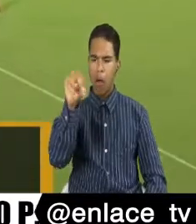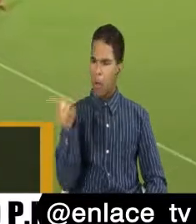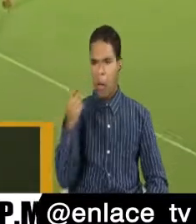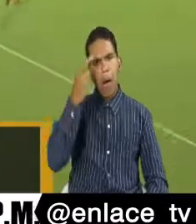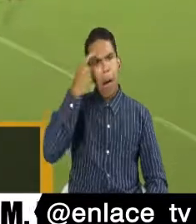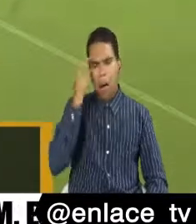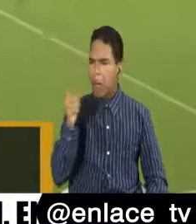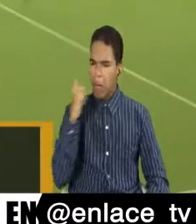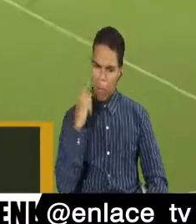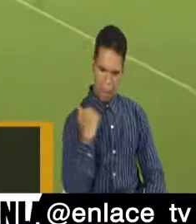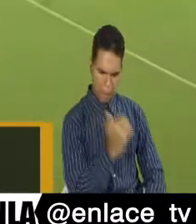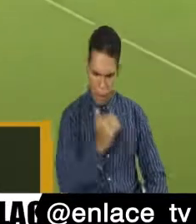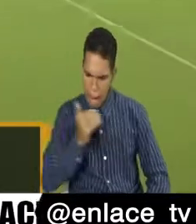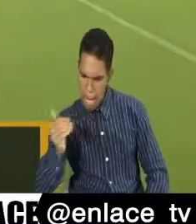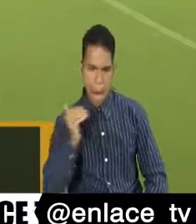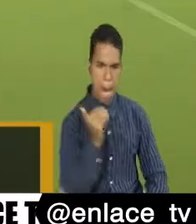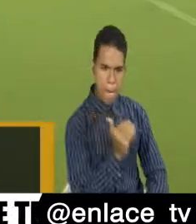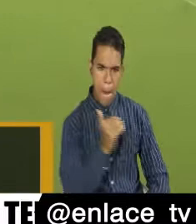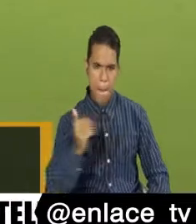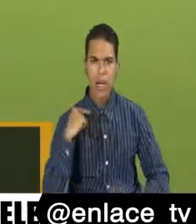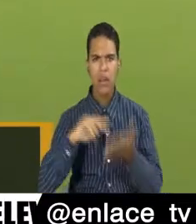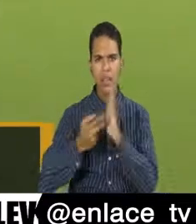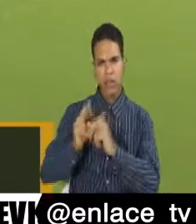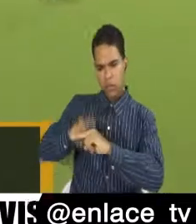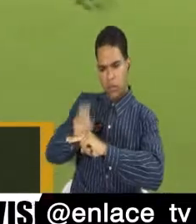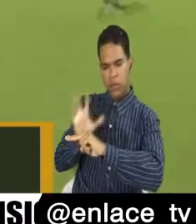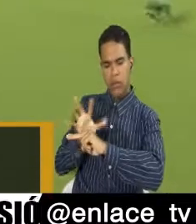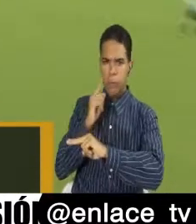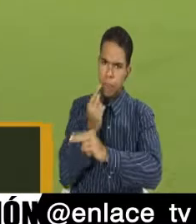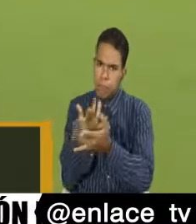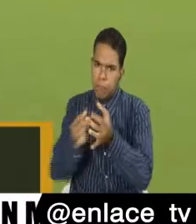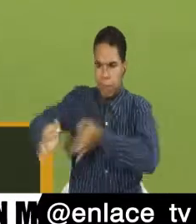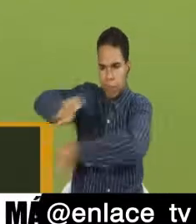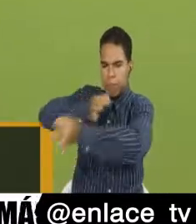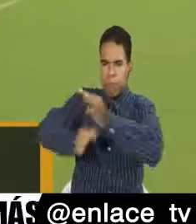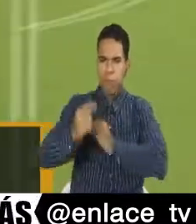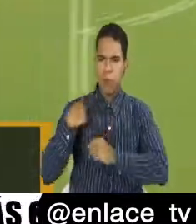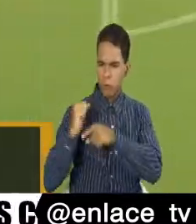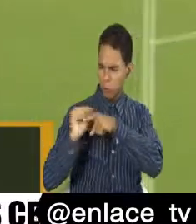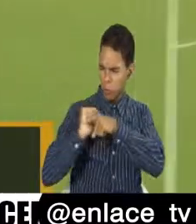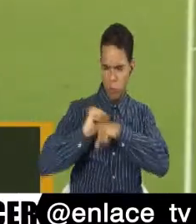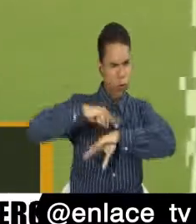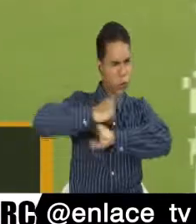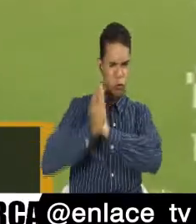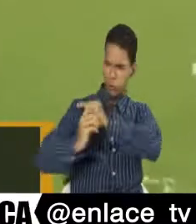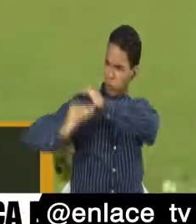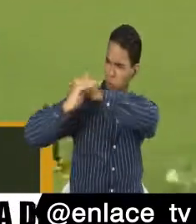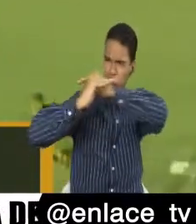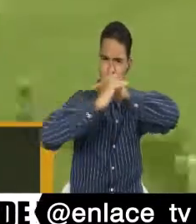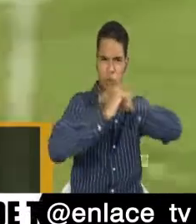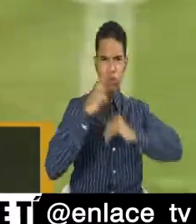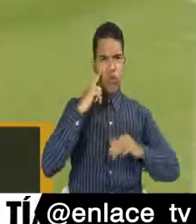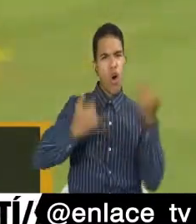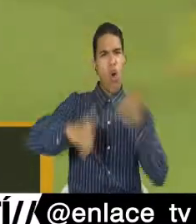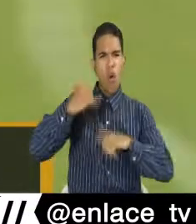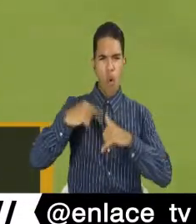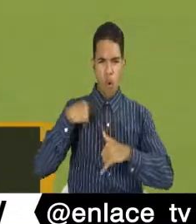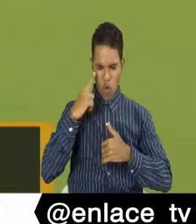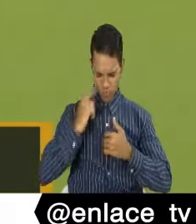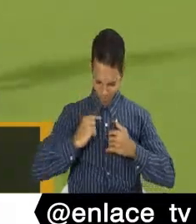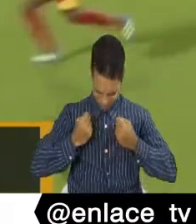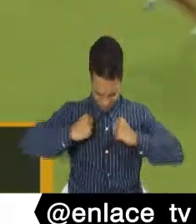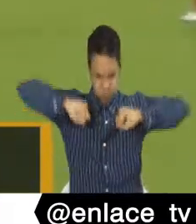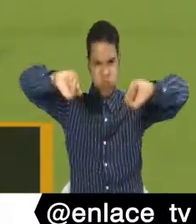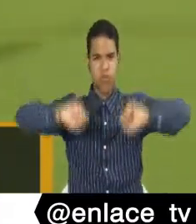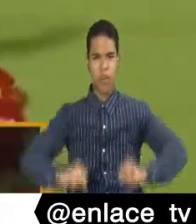creo que el que está para jugar lo está haciendo muy bien. No todos nos estamos entrenando al 100 y el que va a jugar va a tratar de darlo todo. Hubo un buen